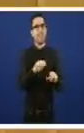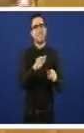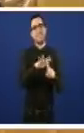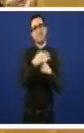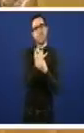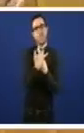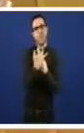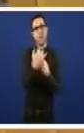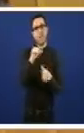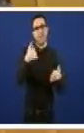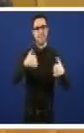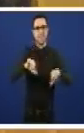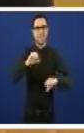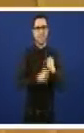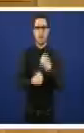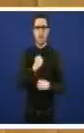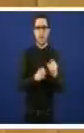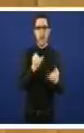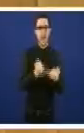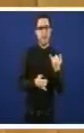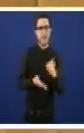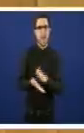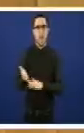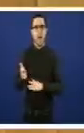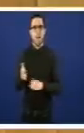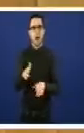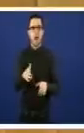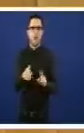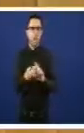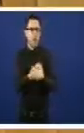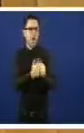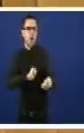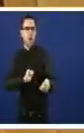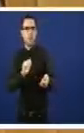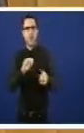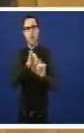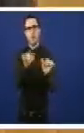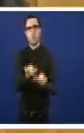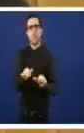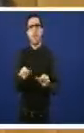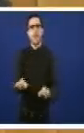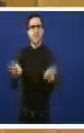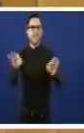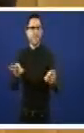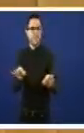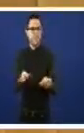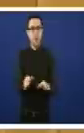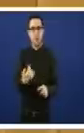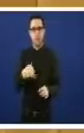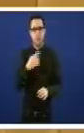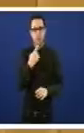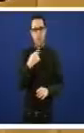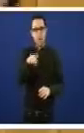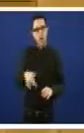pa introducir a excepcionalidade en cousas tan fundamentales como pode ser a reforma da Constitución. E hoxe chega tamén a